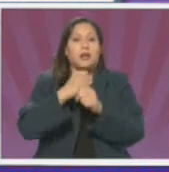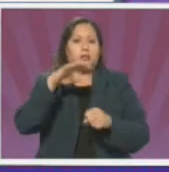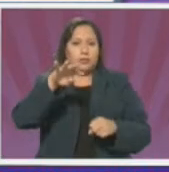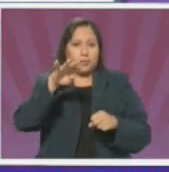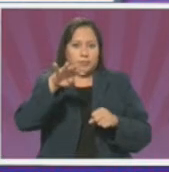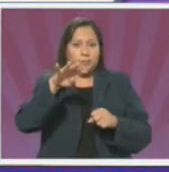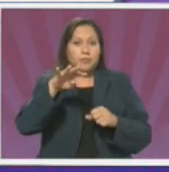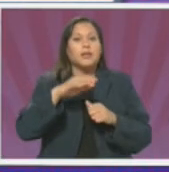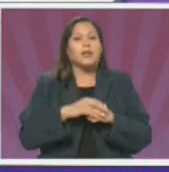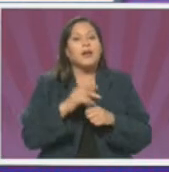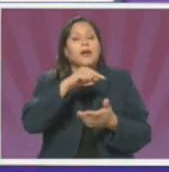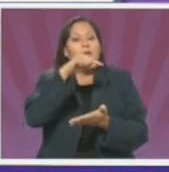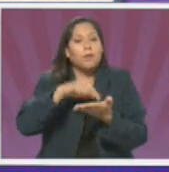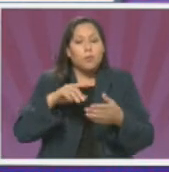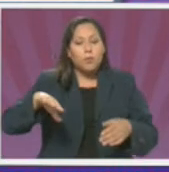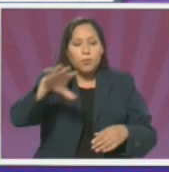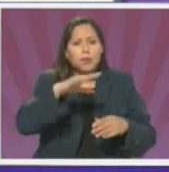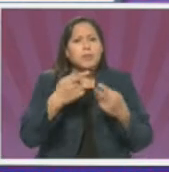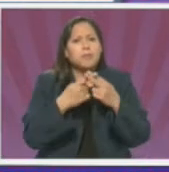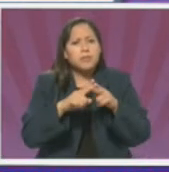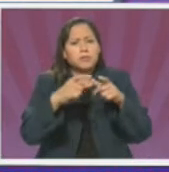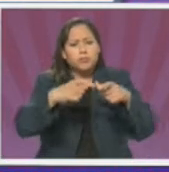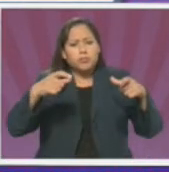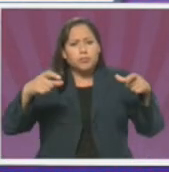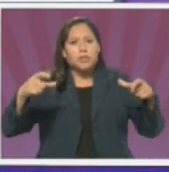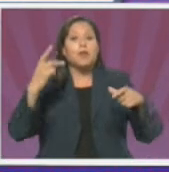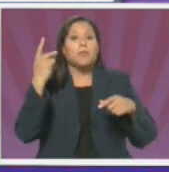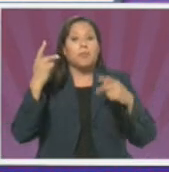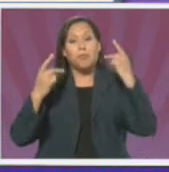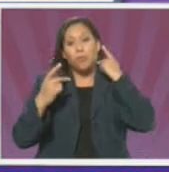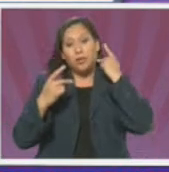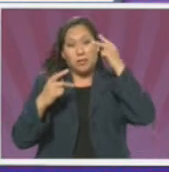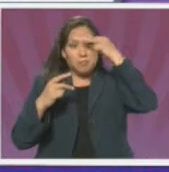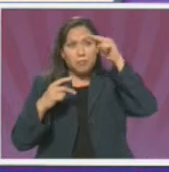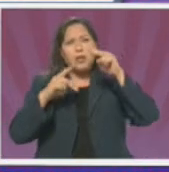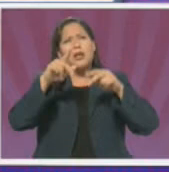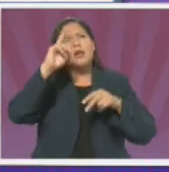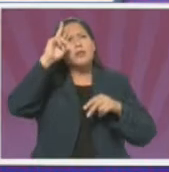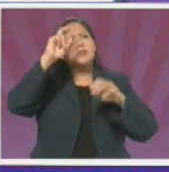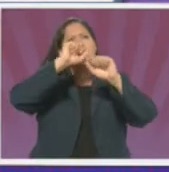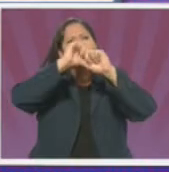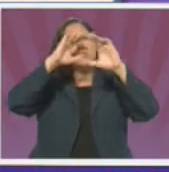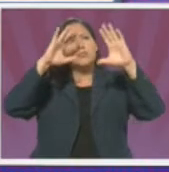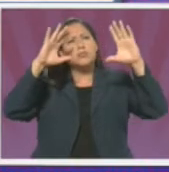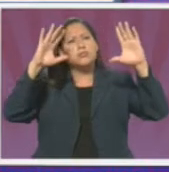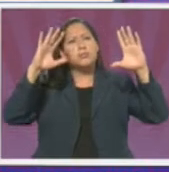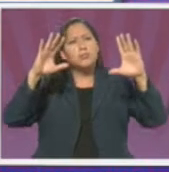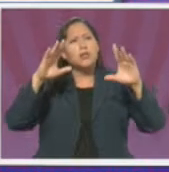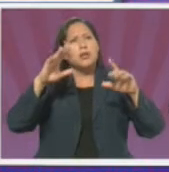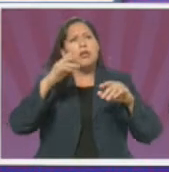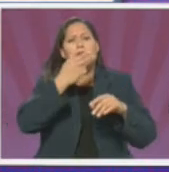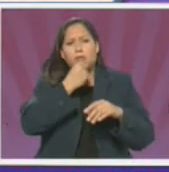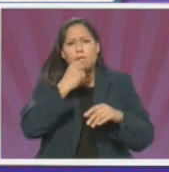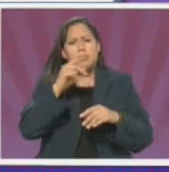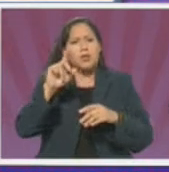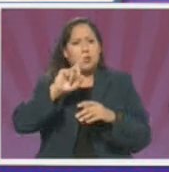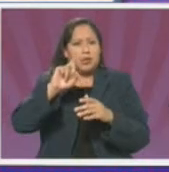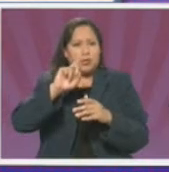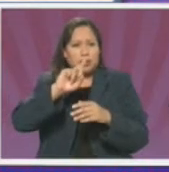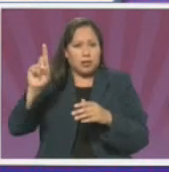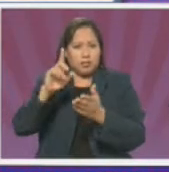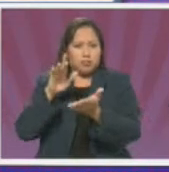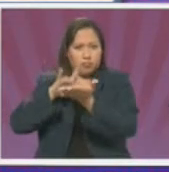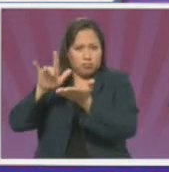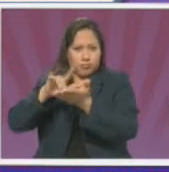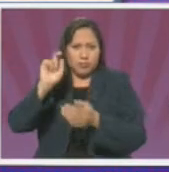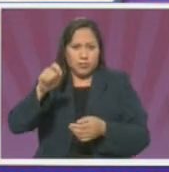XIX, esta zona se empezó a desarrollar. Es que había un político mexicano, un visionario, un político muy de derecha,